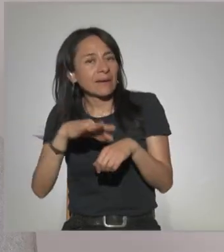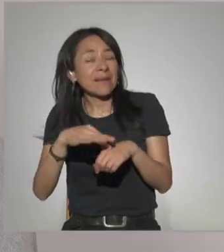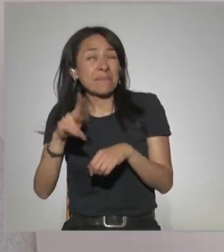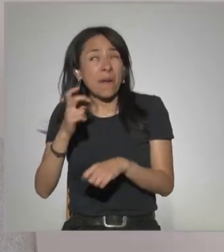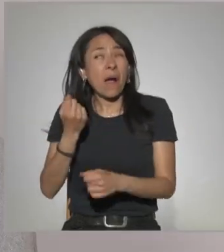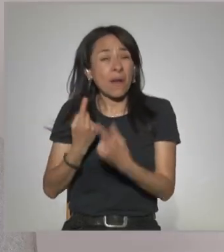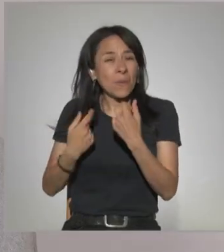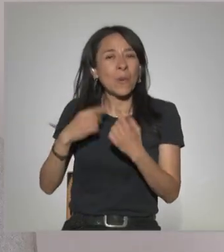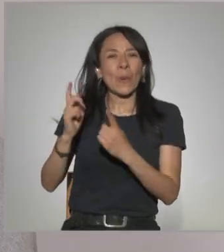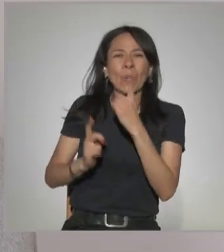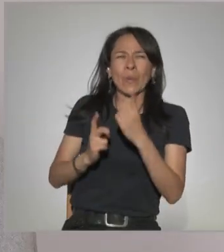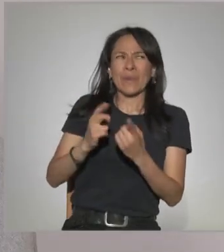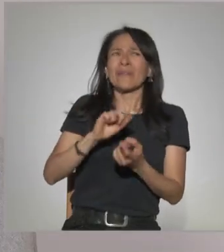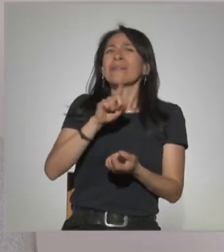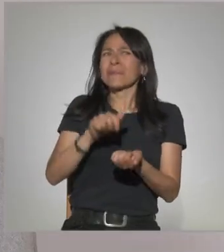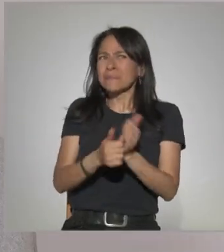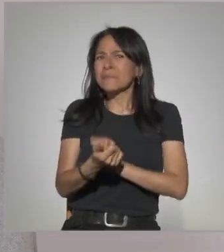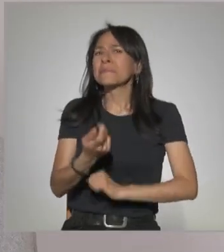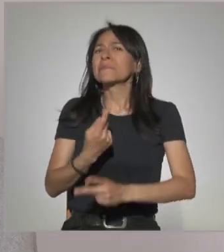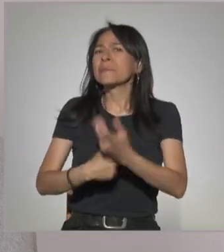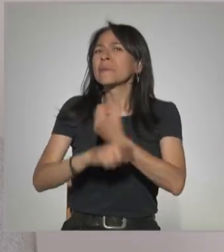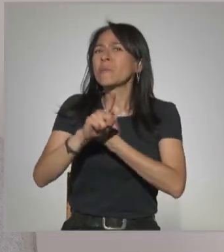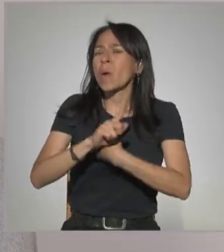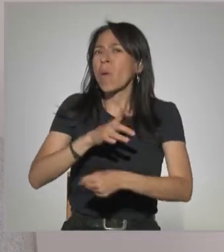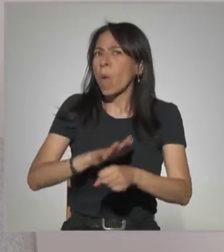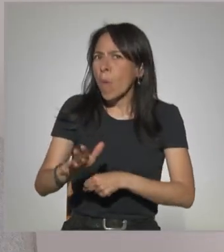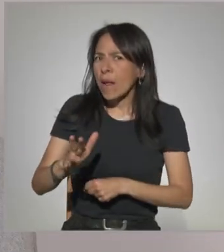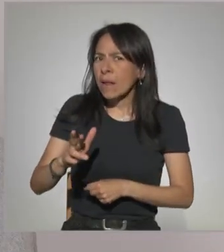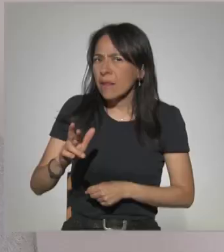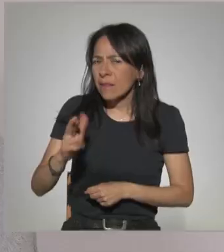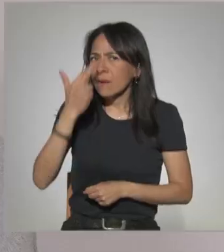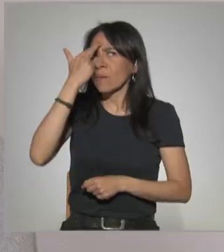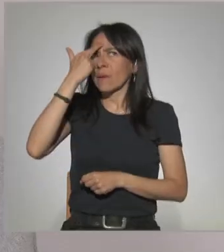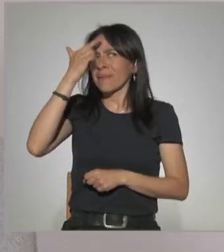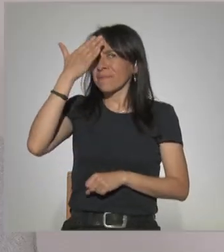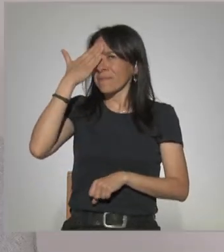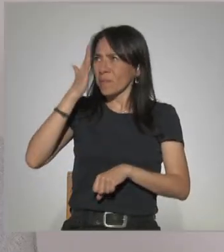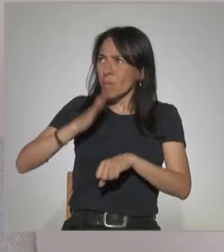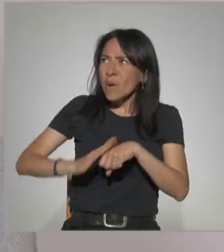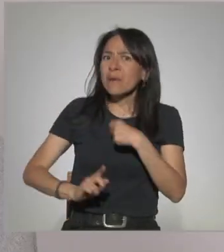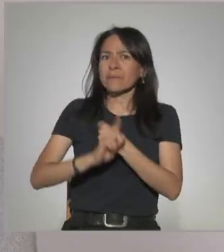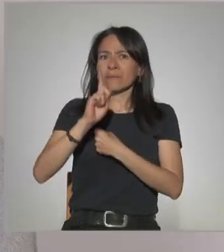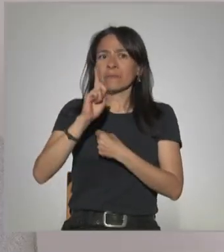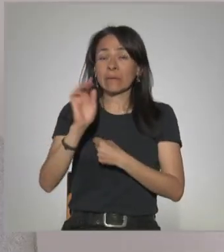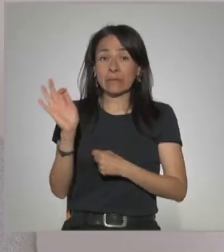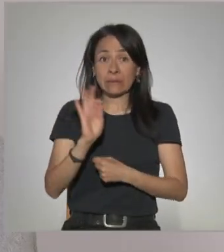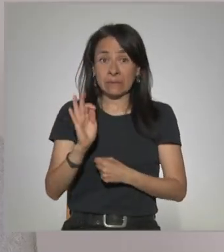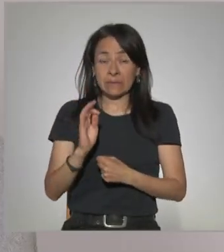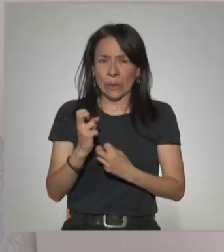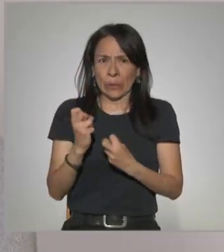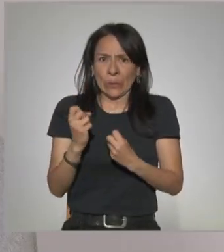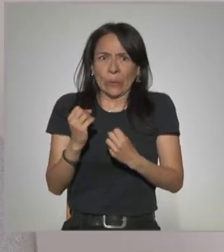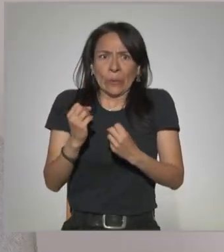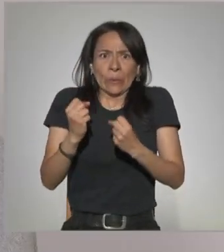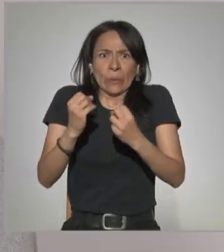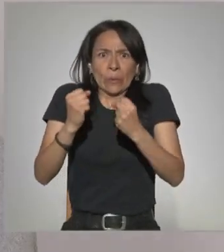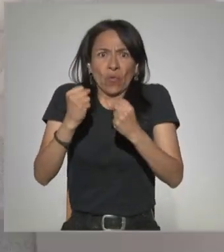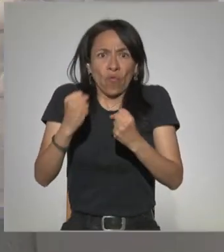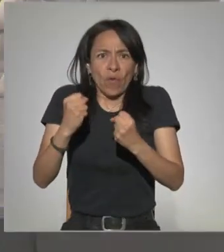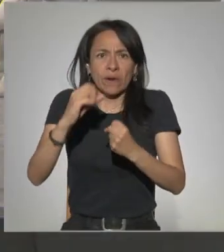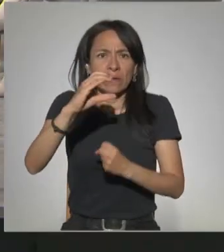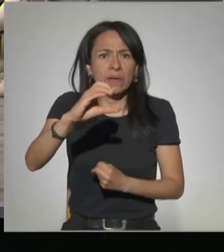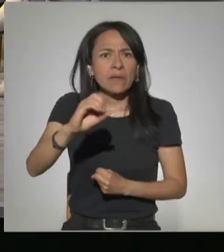por ejemplo, a la memoria, qué pasa cuando tengo el cortisol elevado con mi cotidianidad. Pero